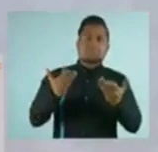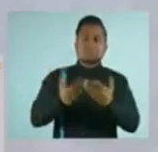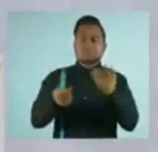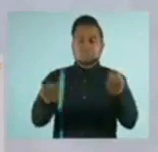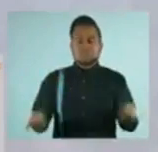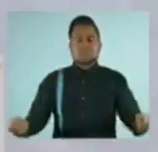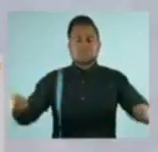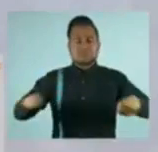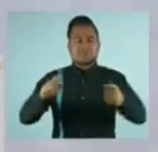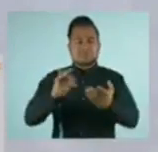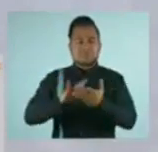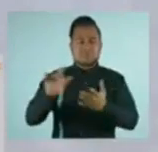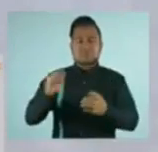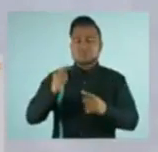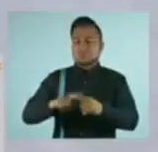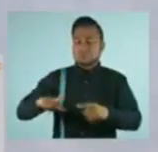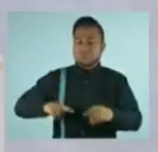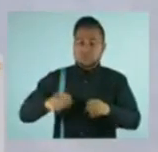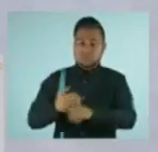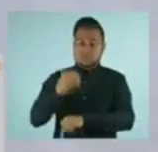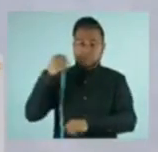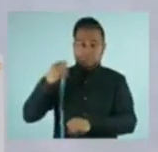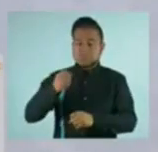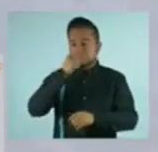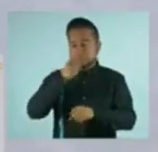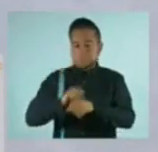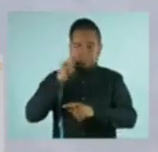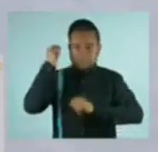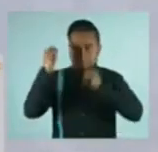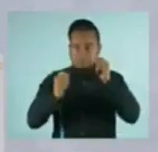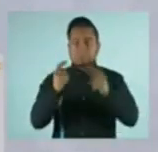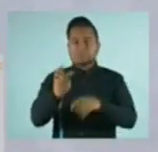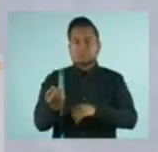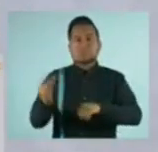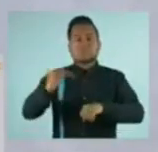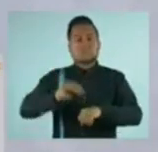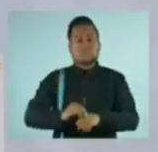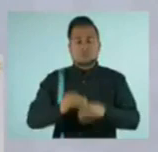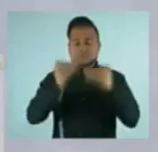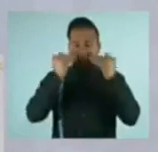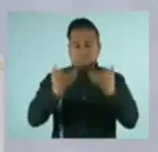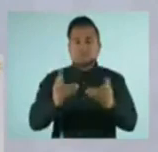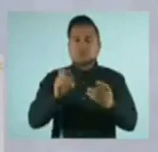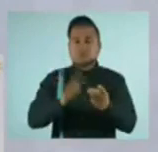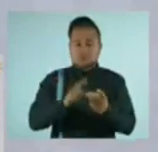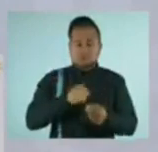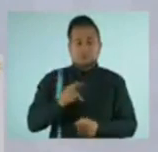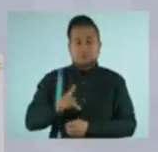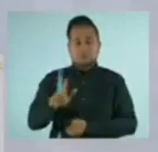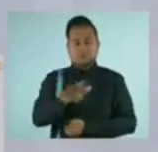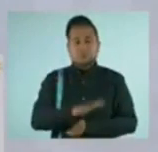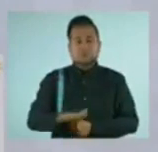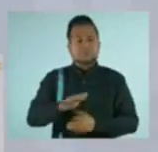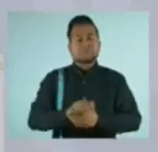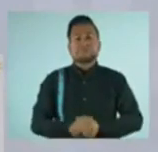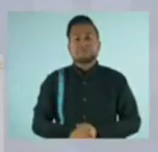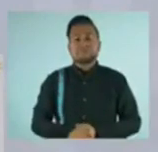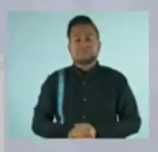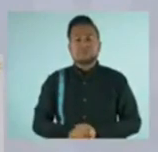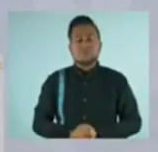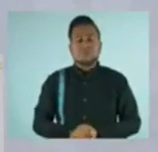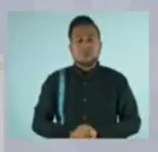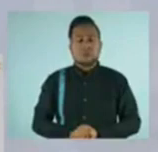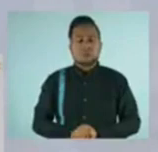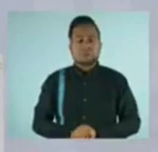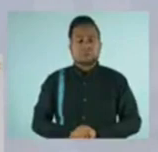Guelaguetza que gracias al Gobierno del Estado y a la Secretaría de Turismo se va a verificar en nuestra comunidad. Nosotros